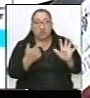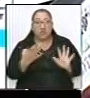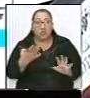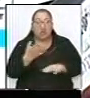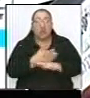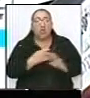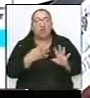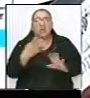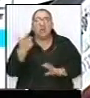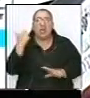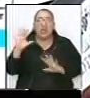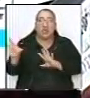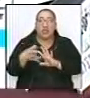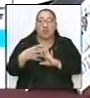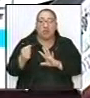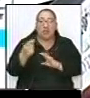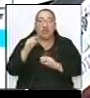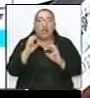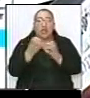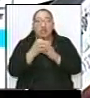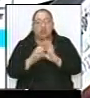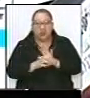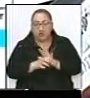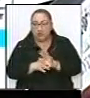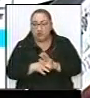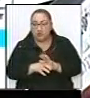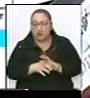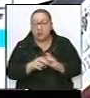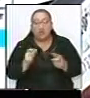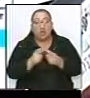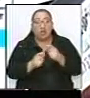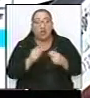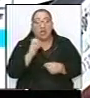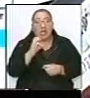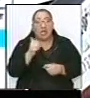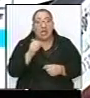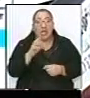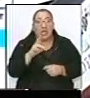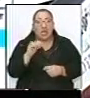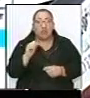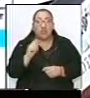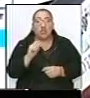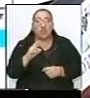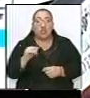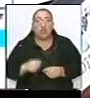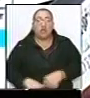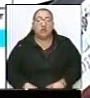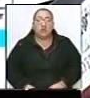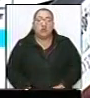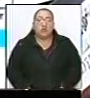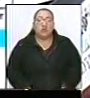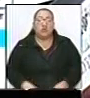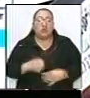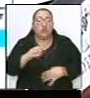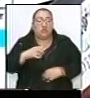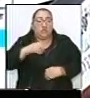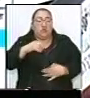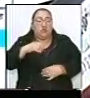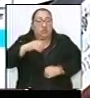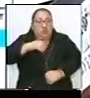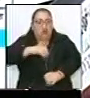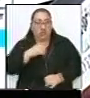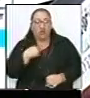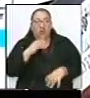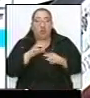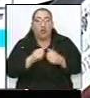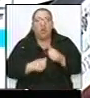yo recuerdo al ilustre Carlos Torres y Torres Lara, que hablé con él en varias oportunidades, que él